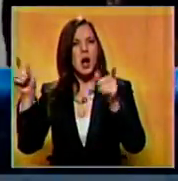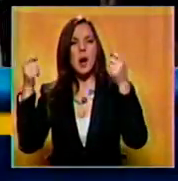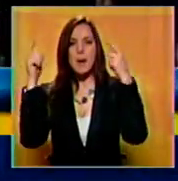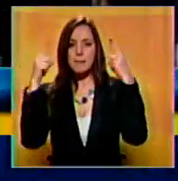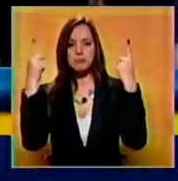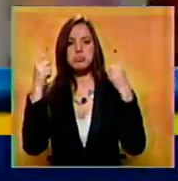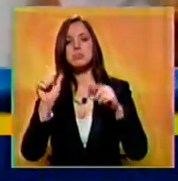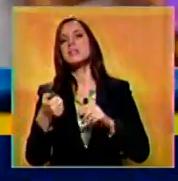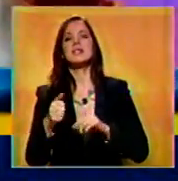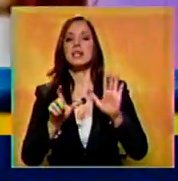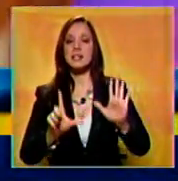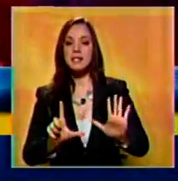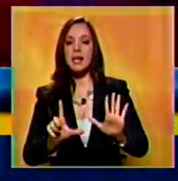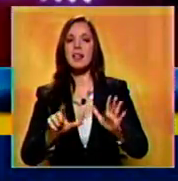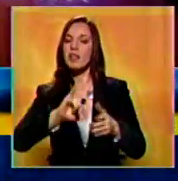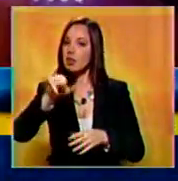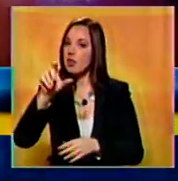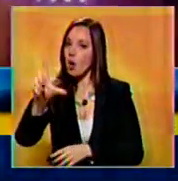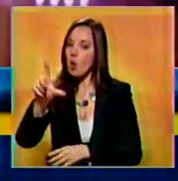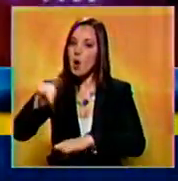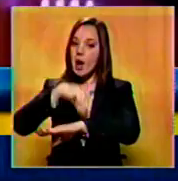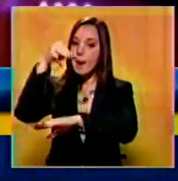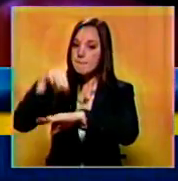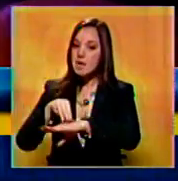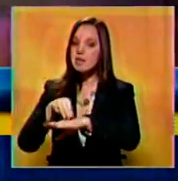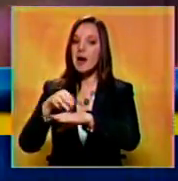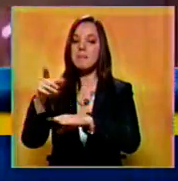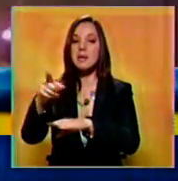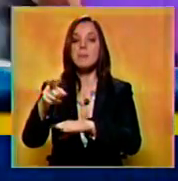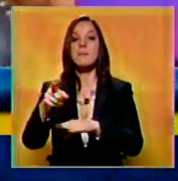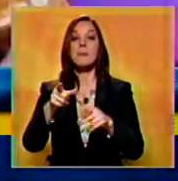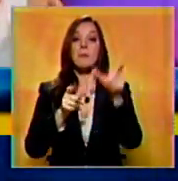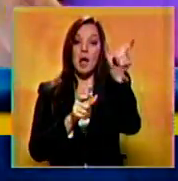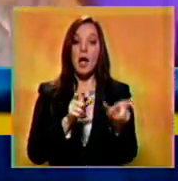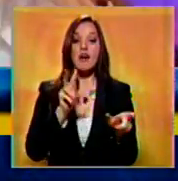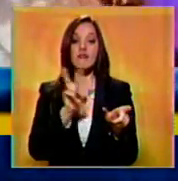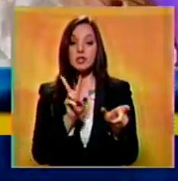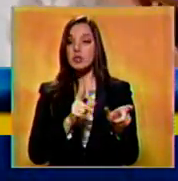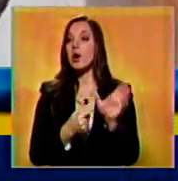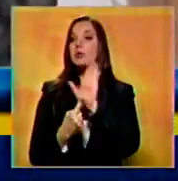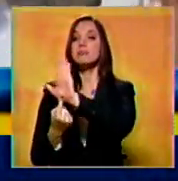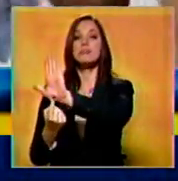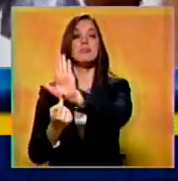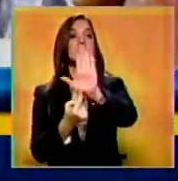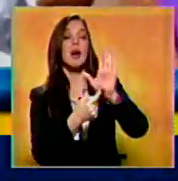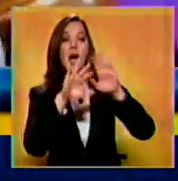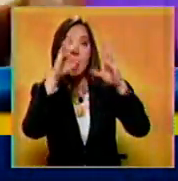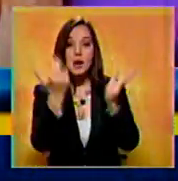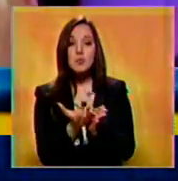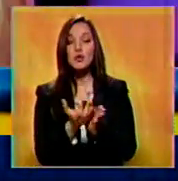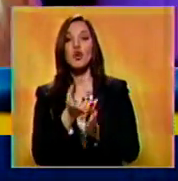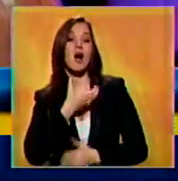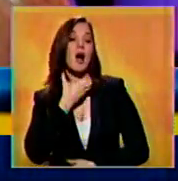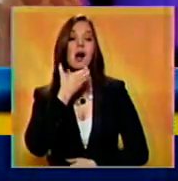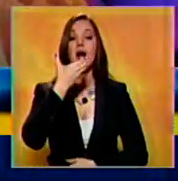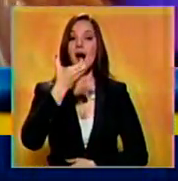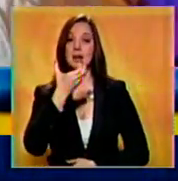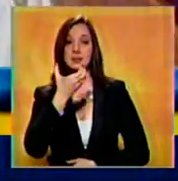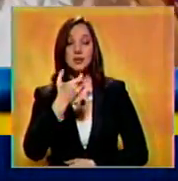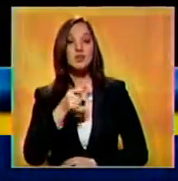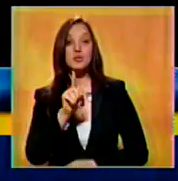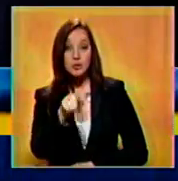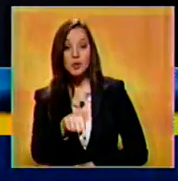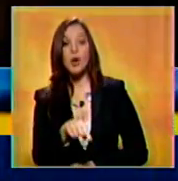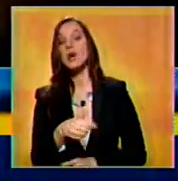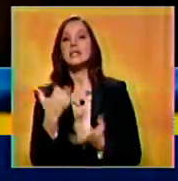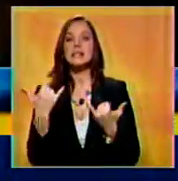julio la ciudad de Miami servirá de escenario para que la estrella venezolana le presente al mundo su más reciente sencillo Tumbayé, cuyo